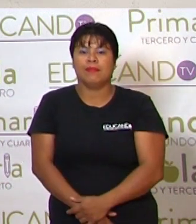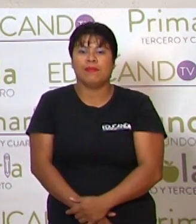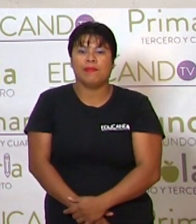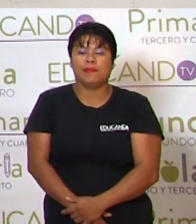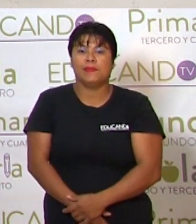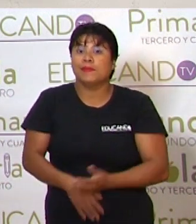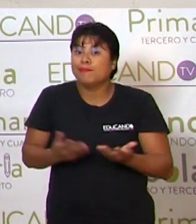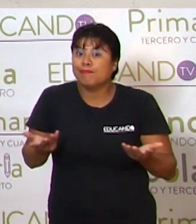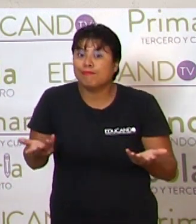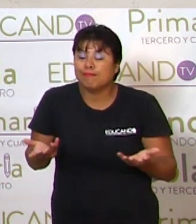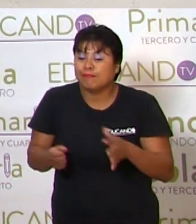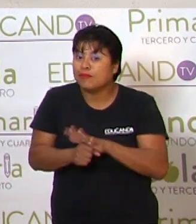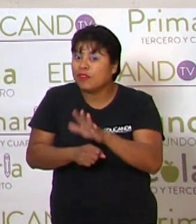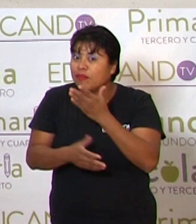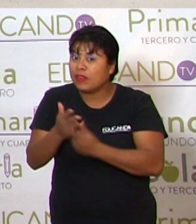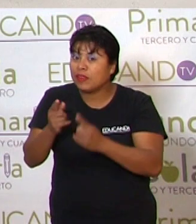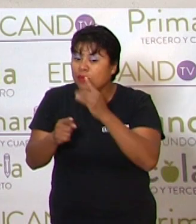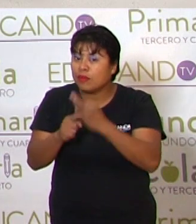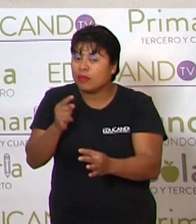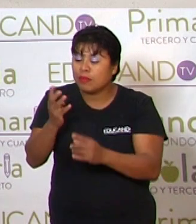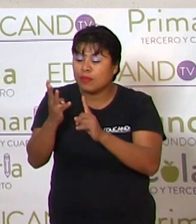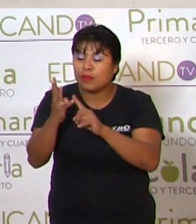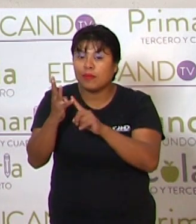A ver, ¿cuáles son?